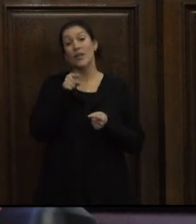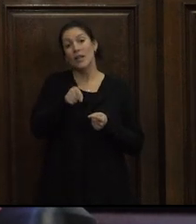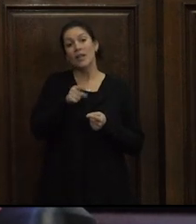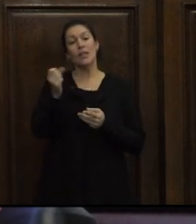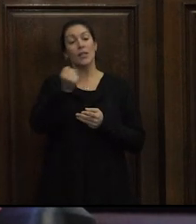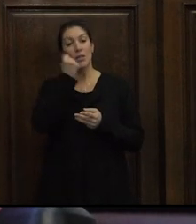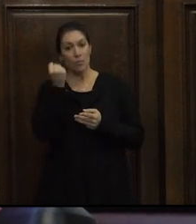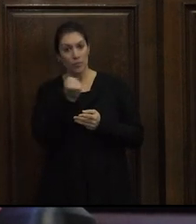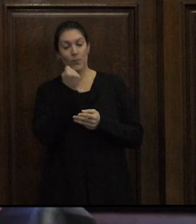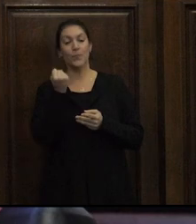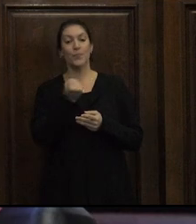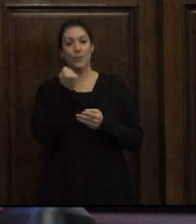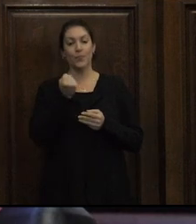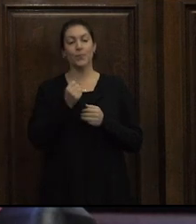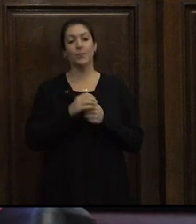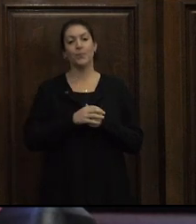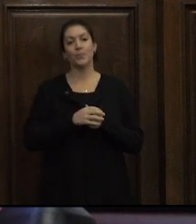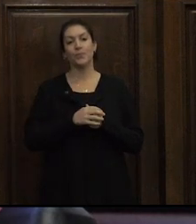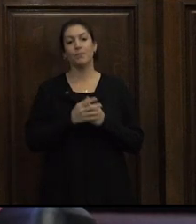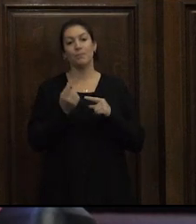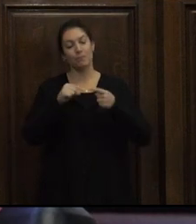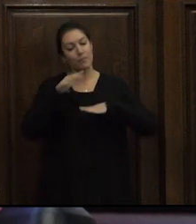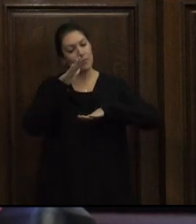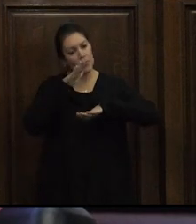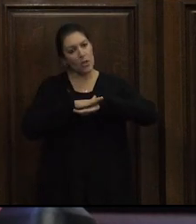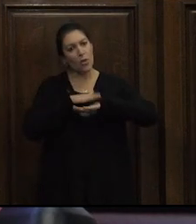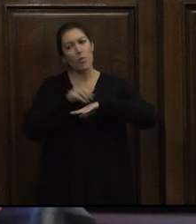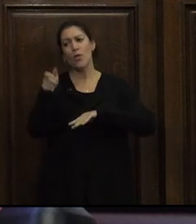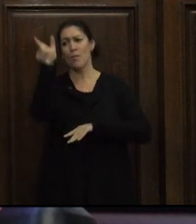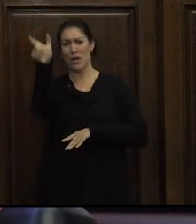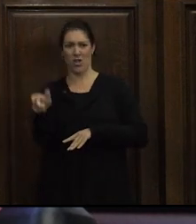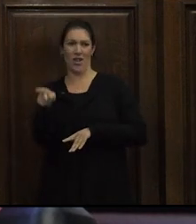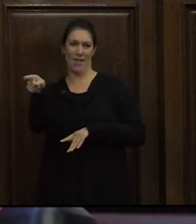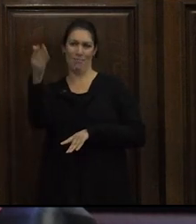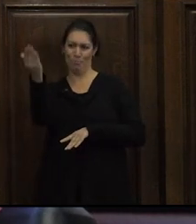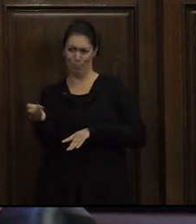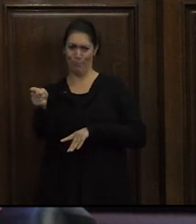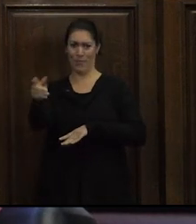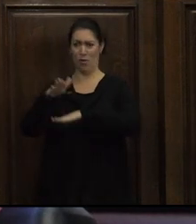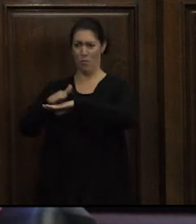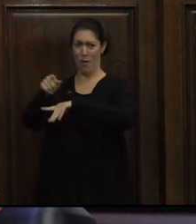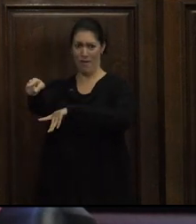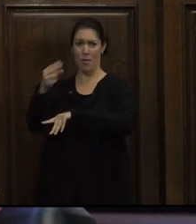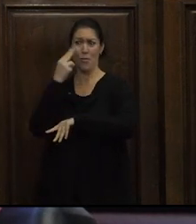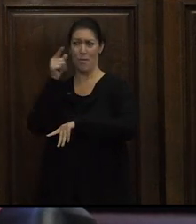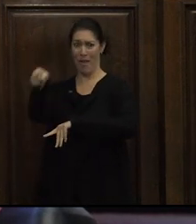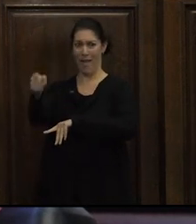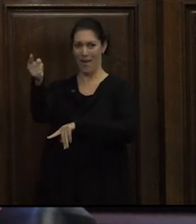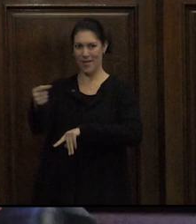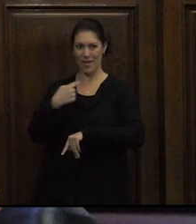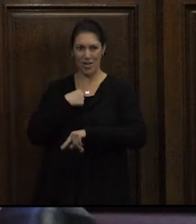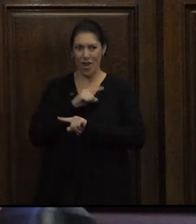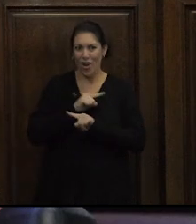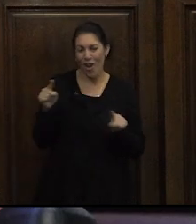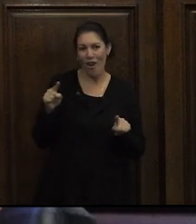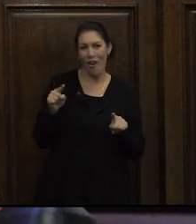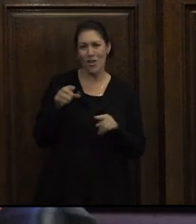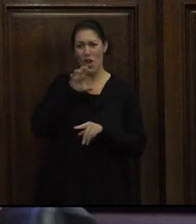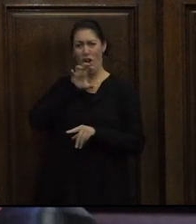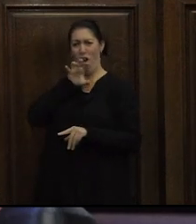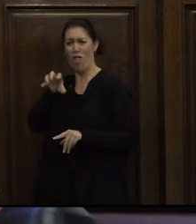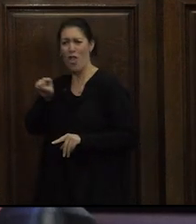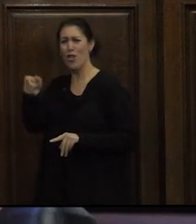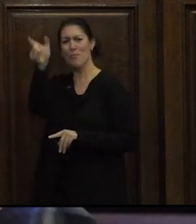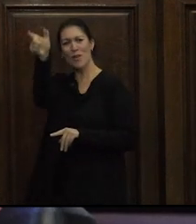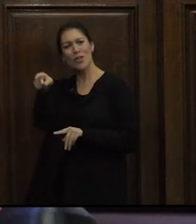es una categoría fundamental, ¿no? Entonces, la culpa la tiene el otro, ¿no? O sea, el problema es el otro. Y entonces el odio, lo que se